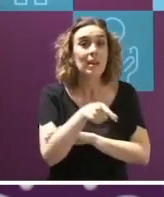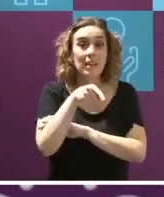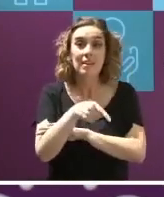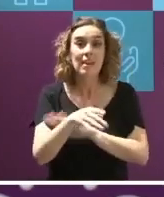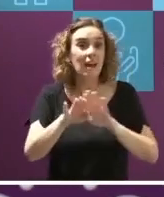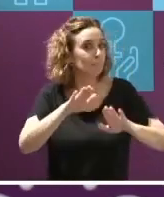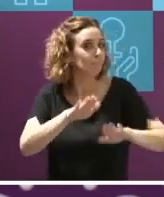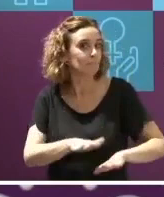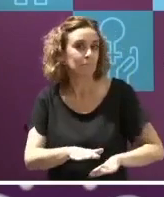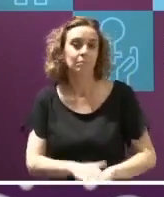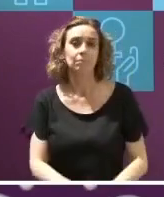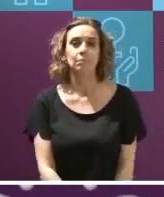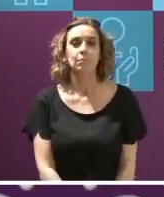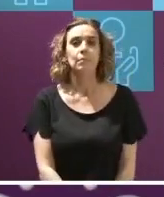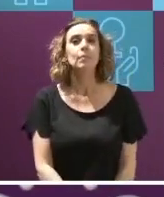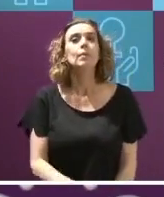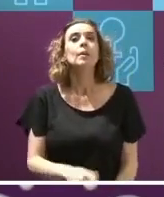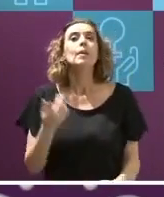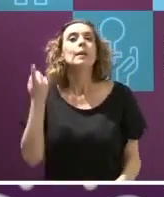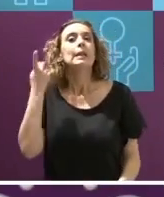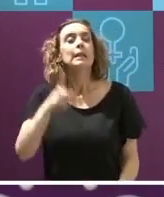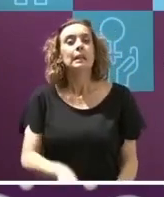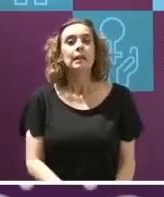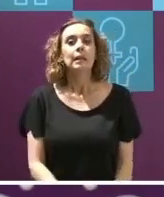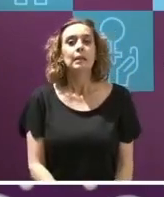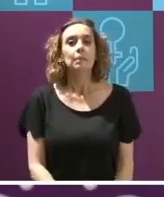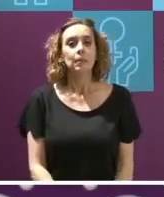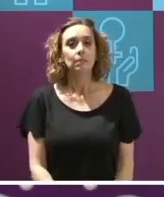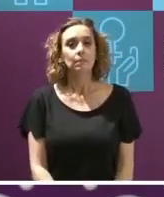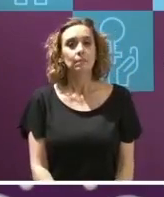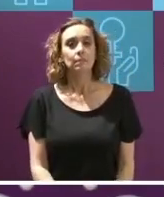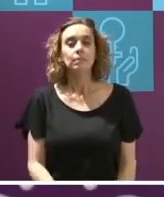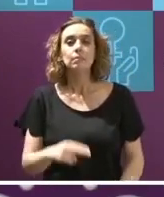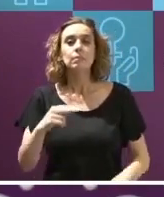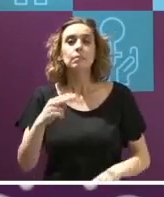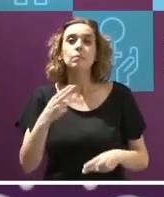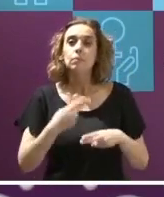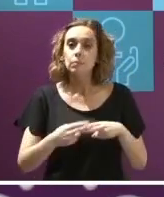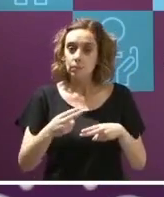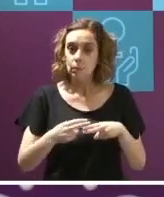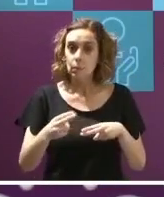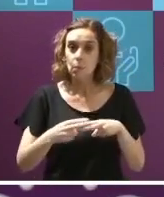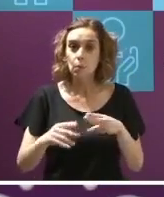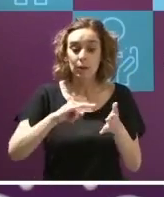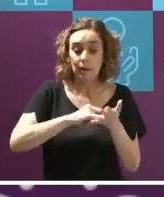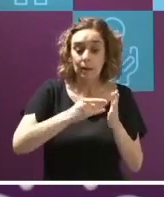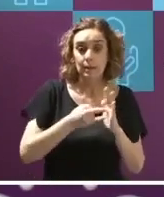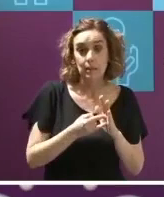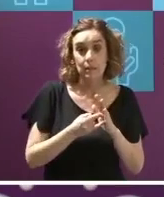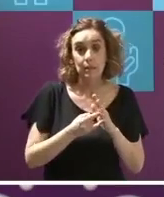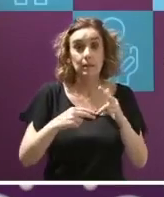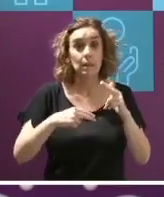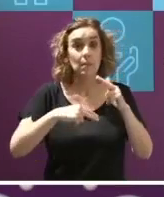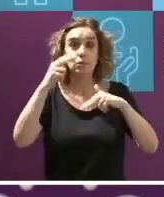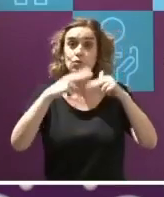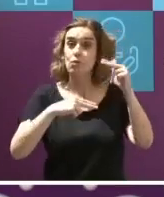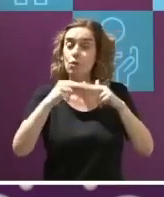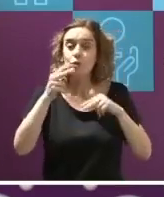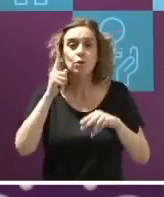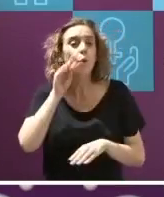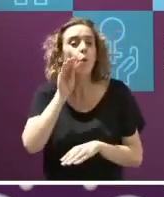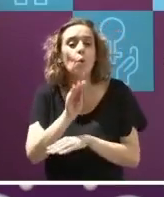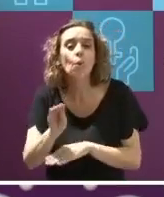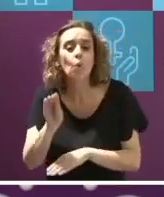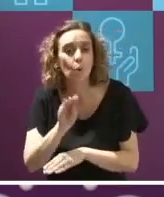mercado laboral, así como la construcción de políticas y sistemas integrales de cuidado,